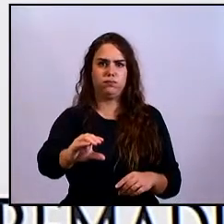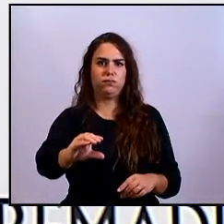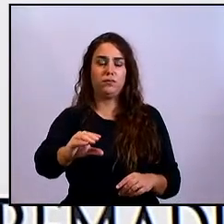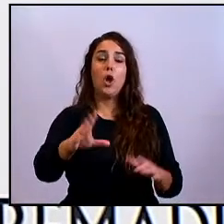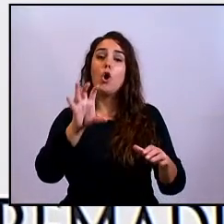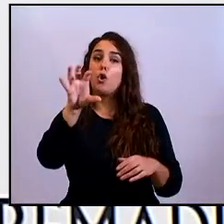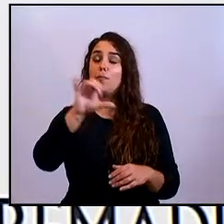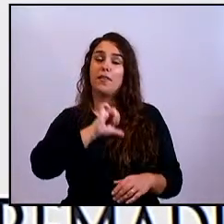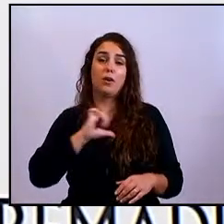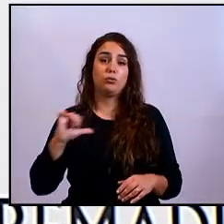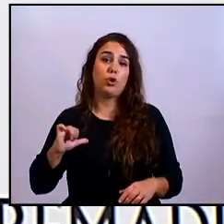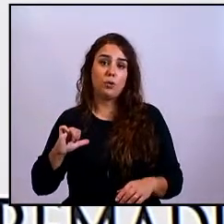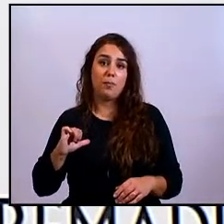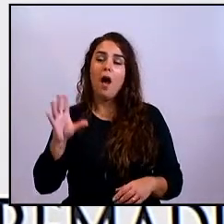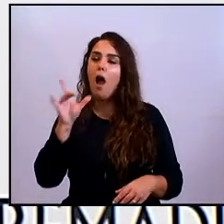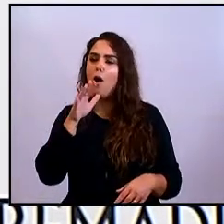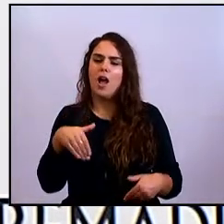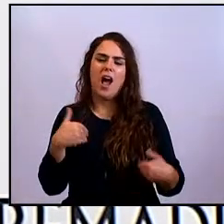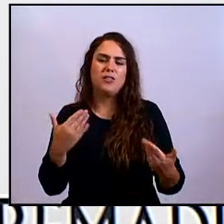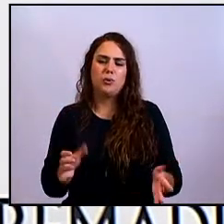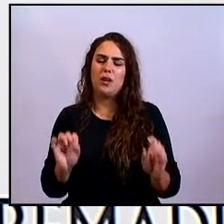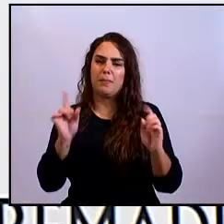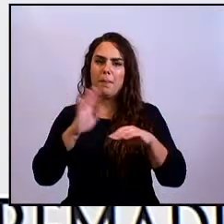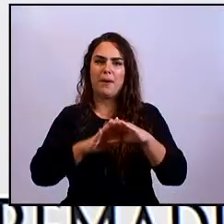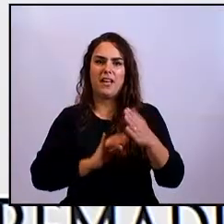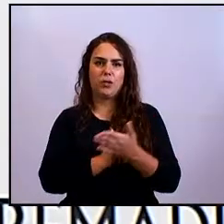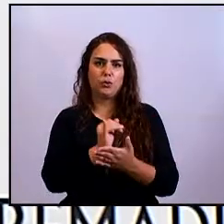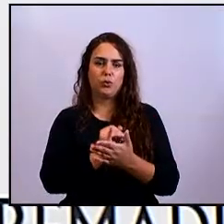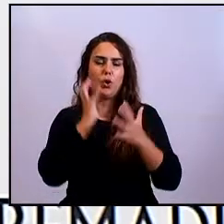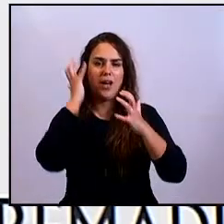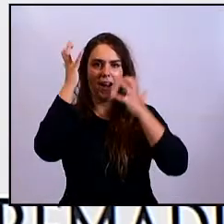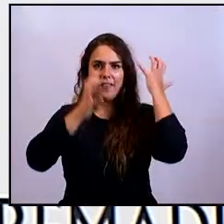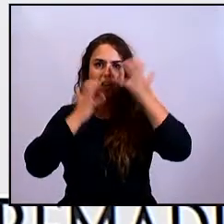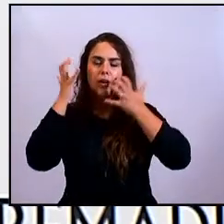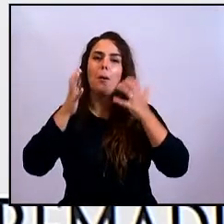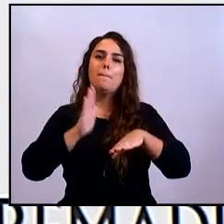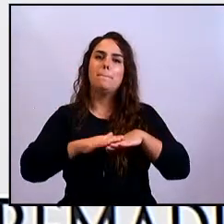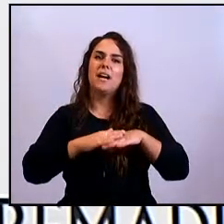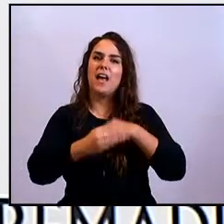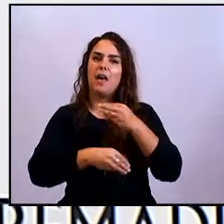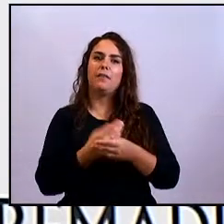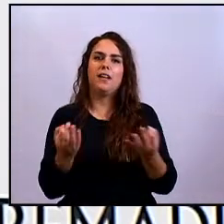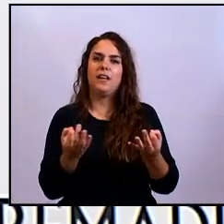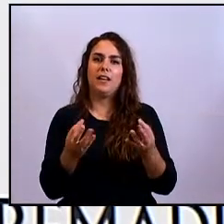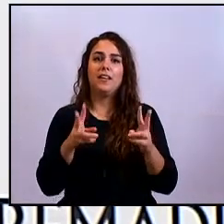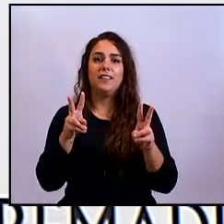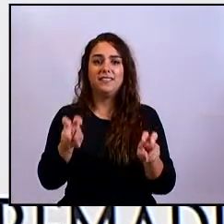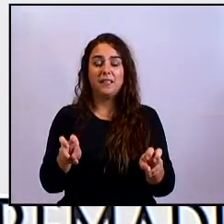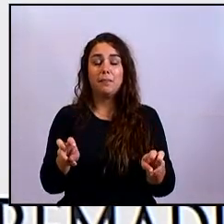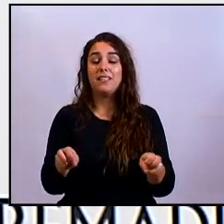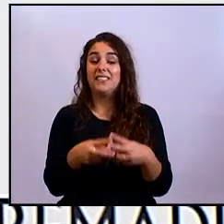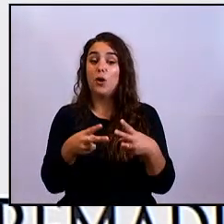comunidades autónomas que más ayuda aporta a los agricultores y ganaderos para asumir el coste de este seguro.